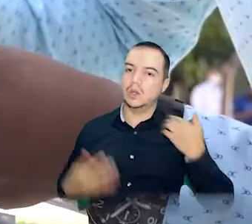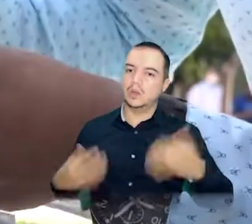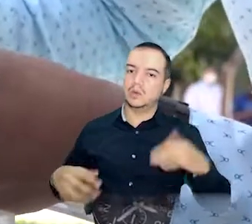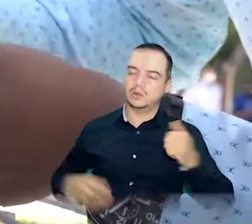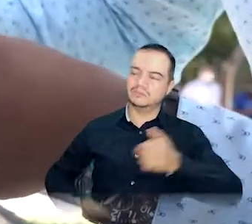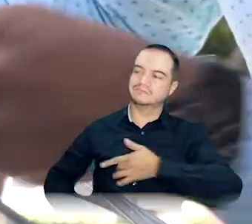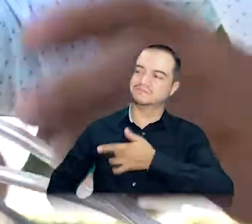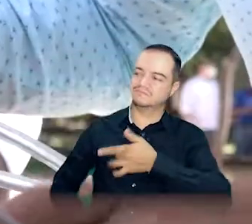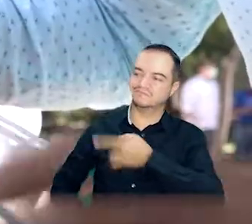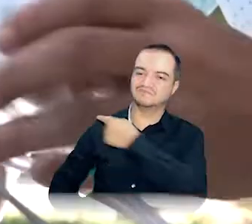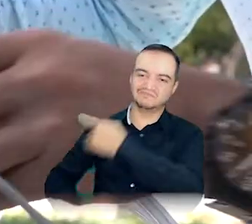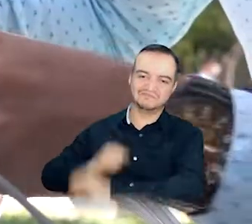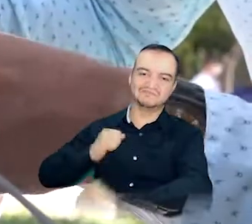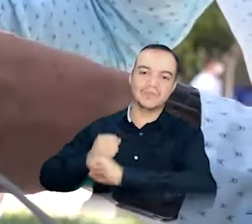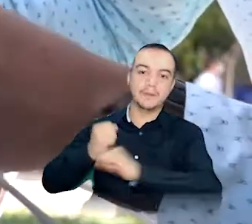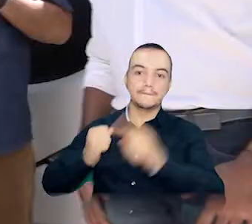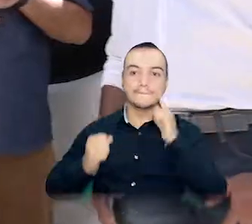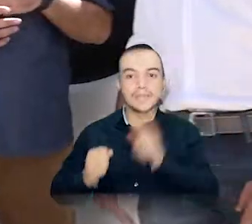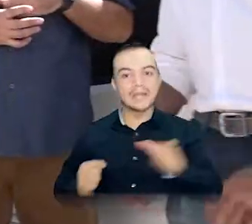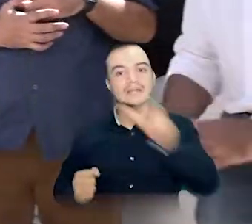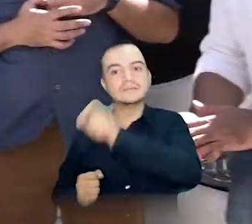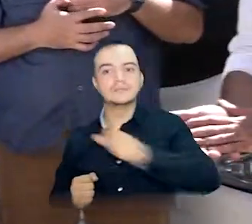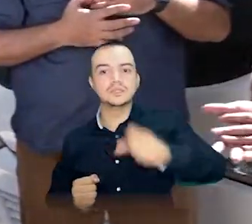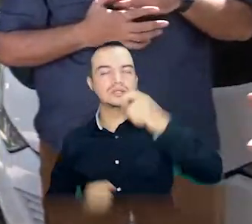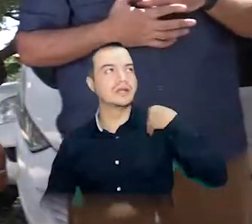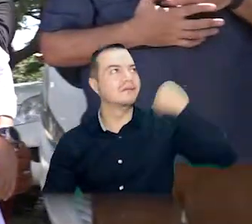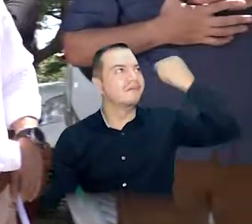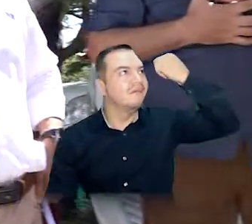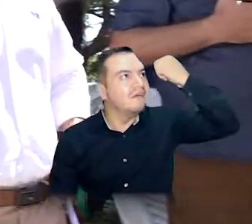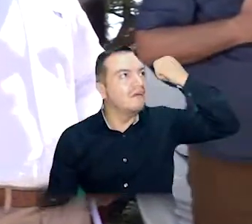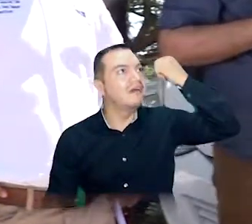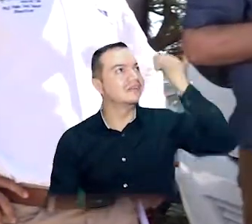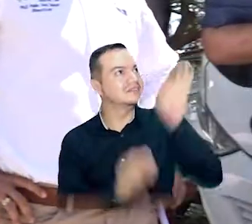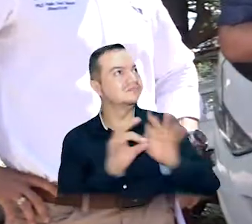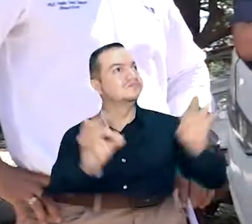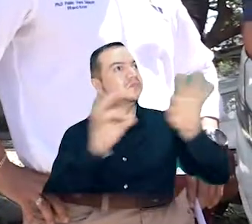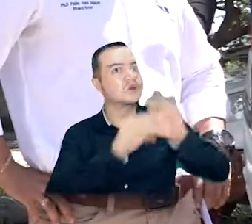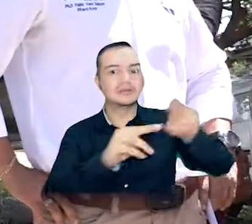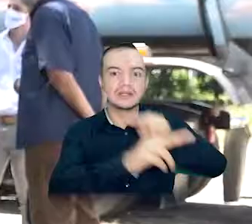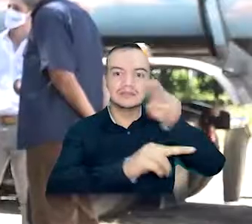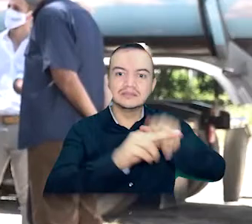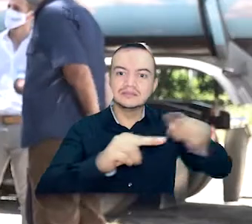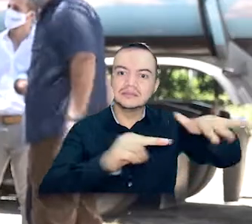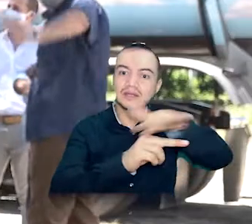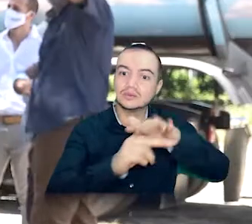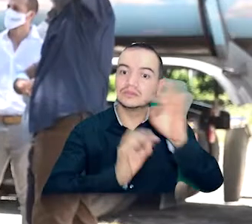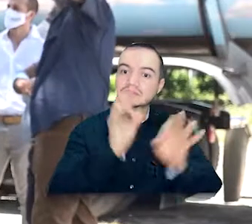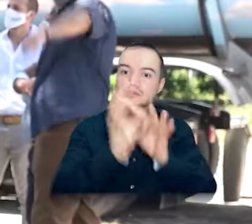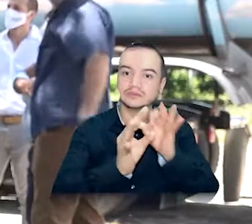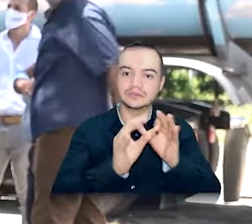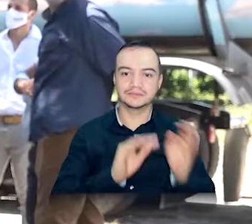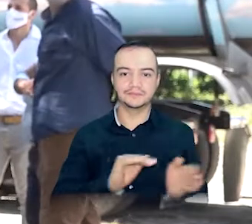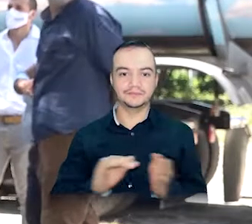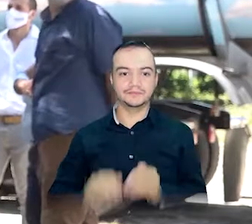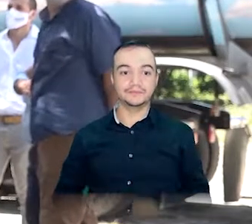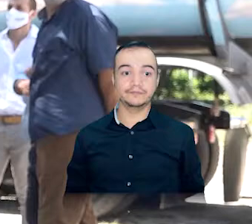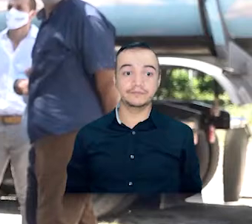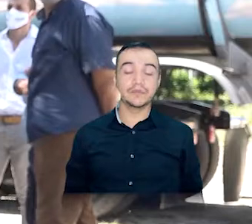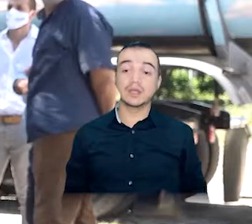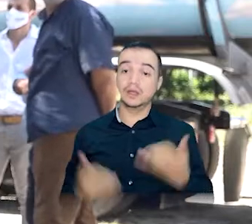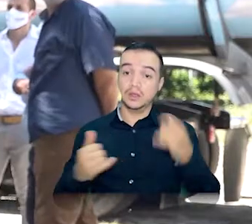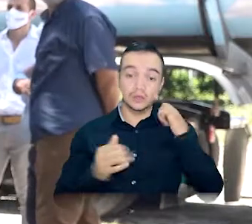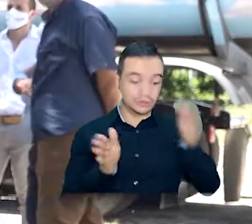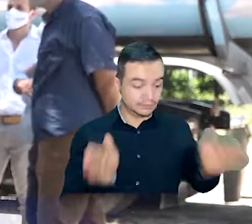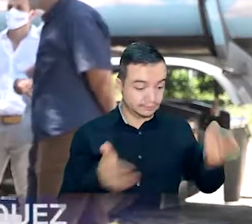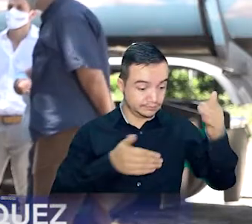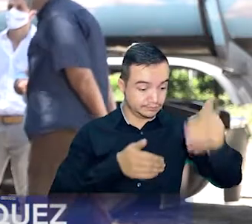ejerce, estoy seguro que vamos a crear más conciencia sobre lo que es la naturaleza. Este equipo medidor de gases donado por la empresa